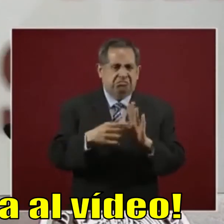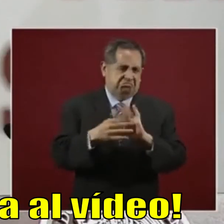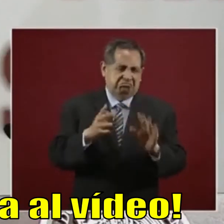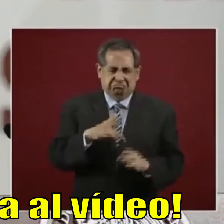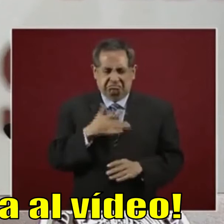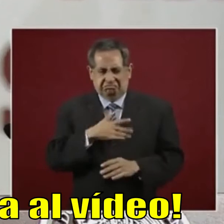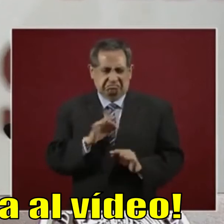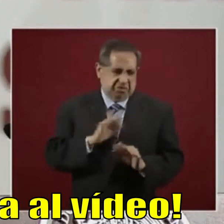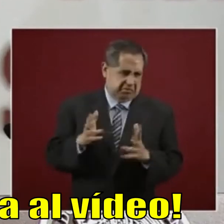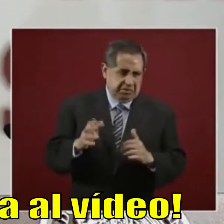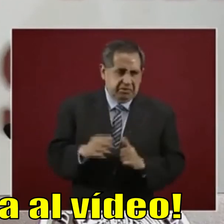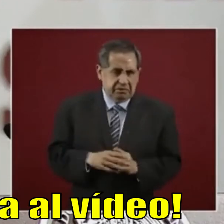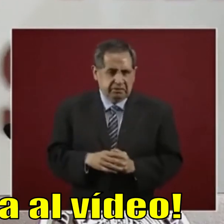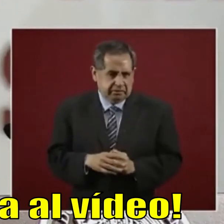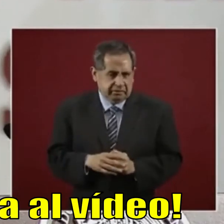Se está hablando